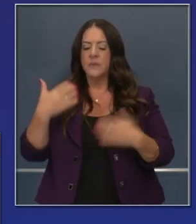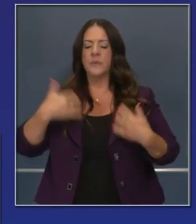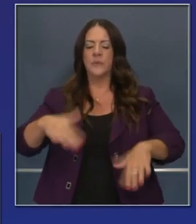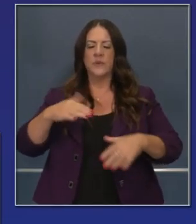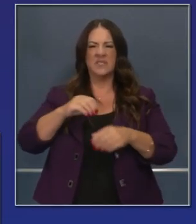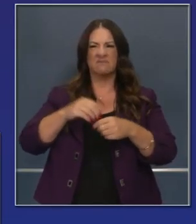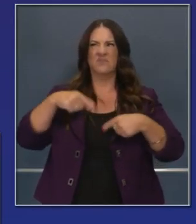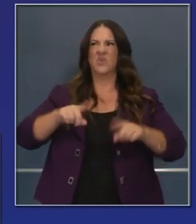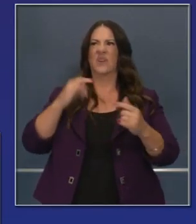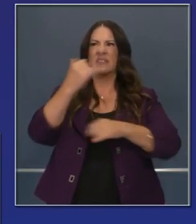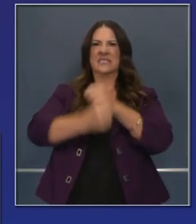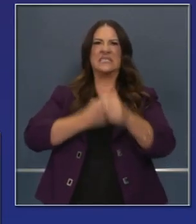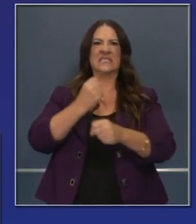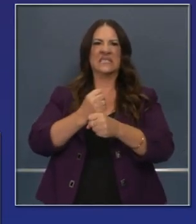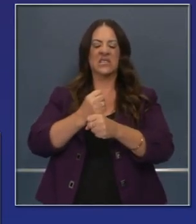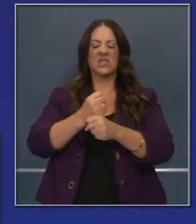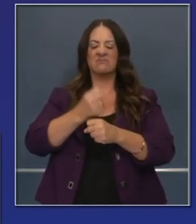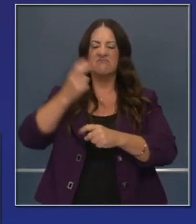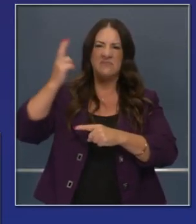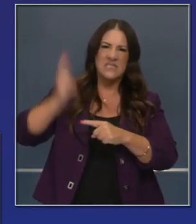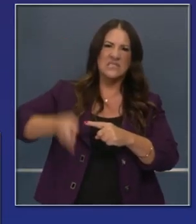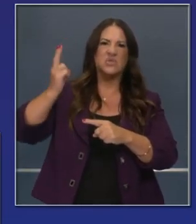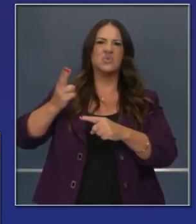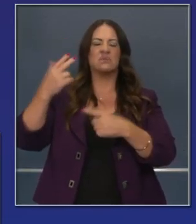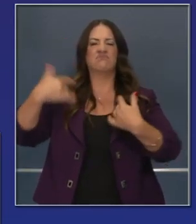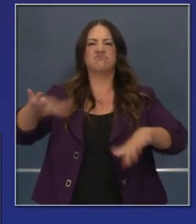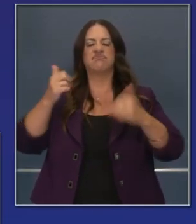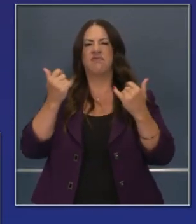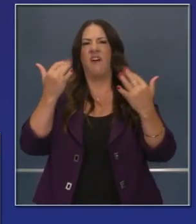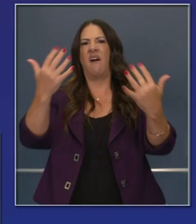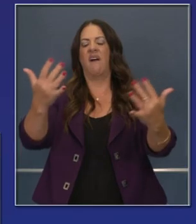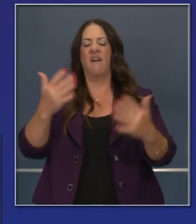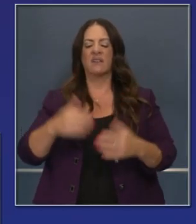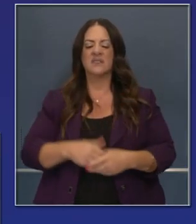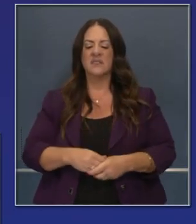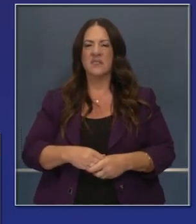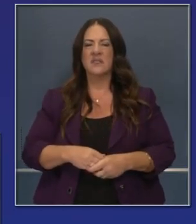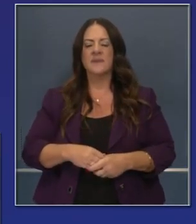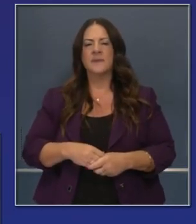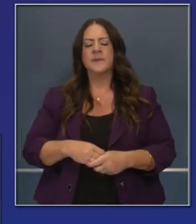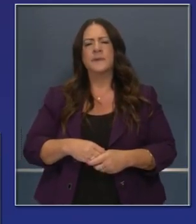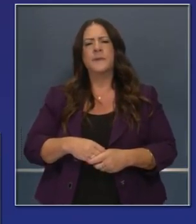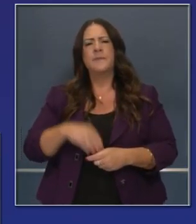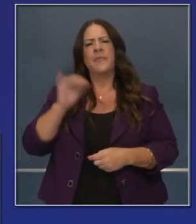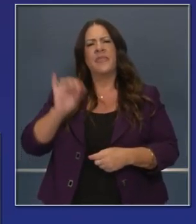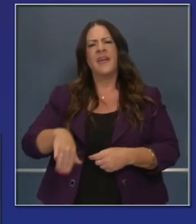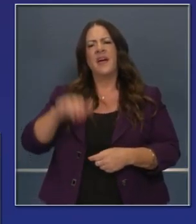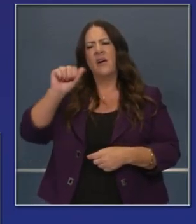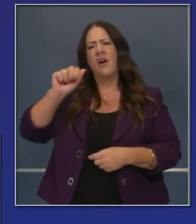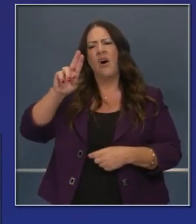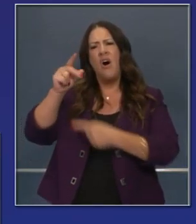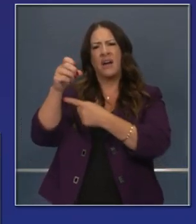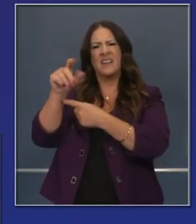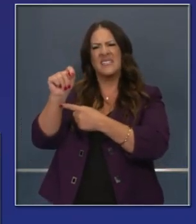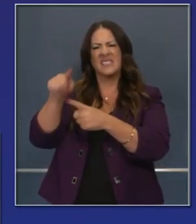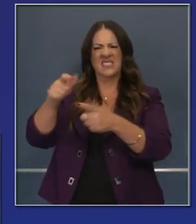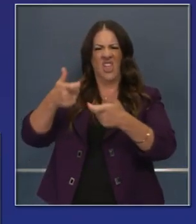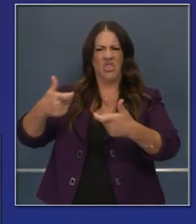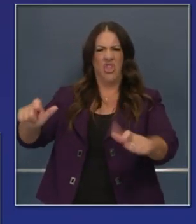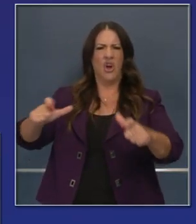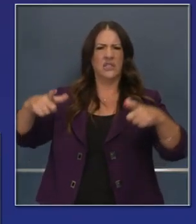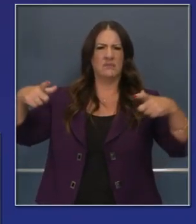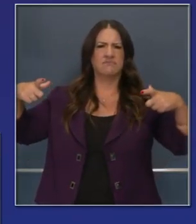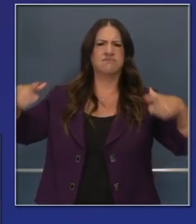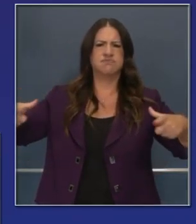26 muertes hasta ahora en esta temporada histórica de incendios silvestres. Agosto es